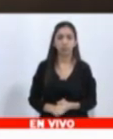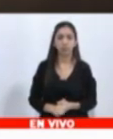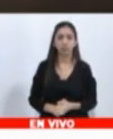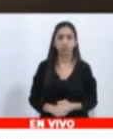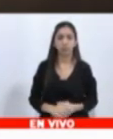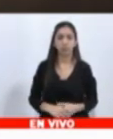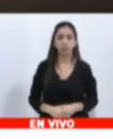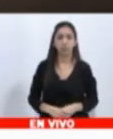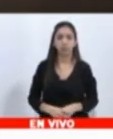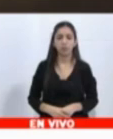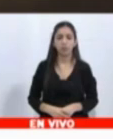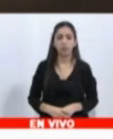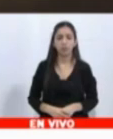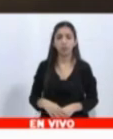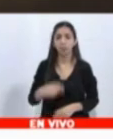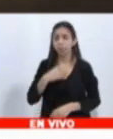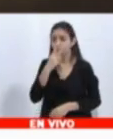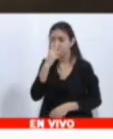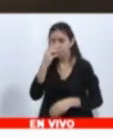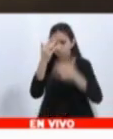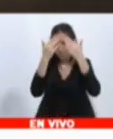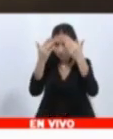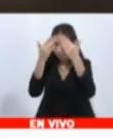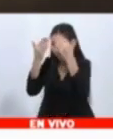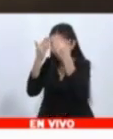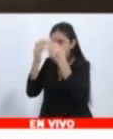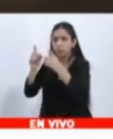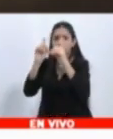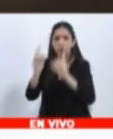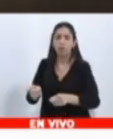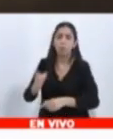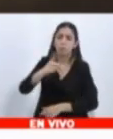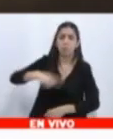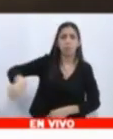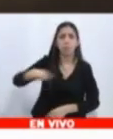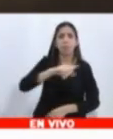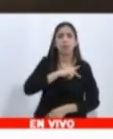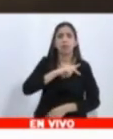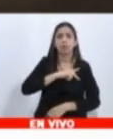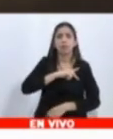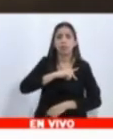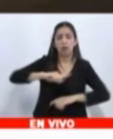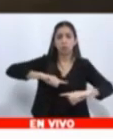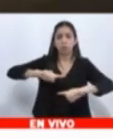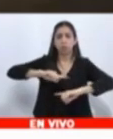quien acaba de llamarme a enviar un saludo muy especial a nuestro pueblo